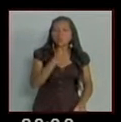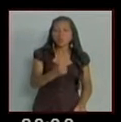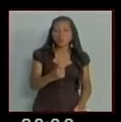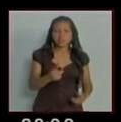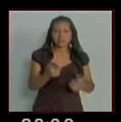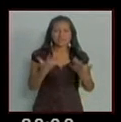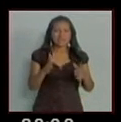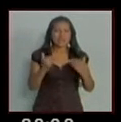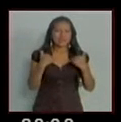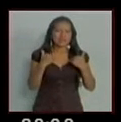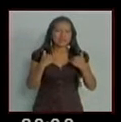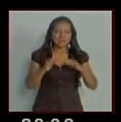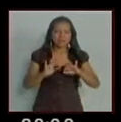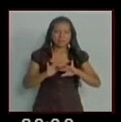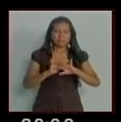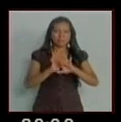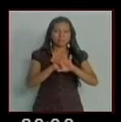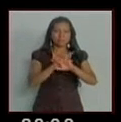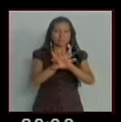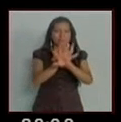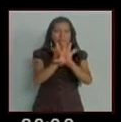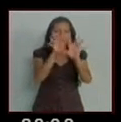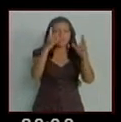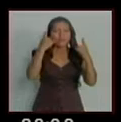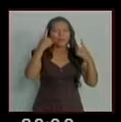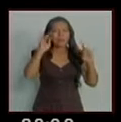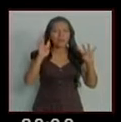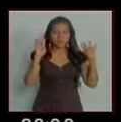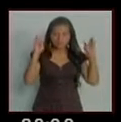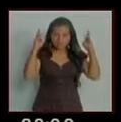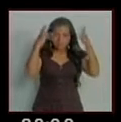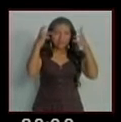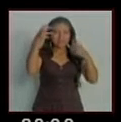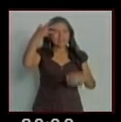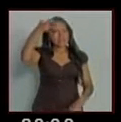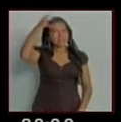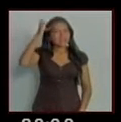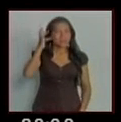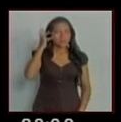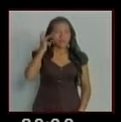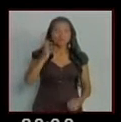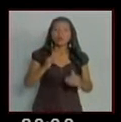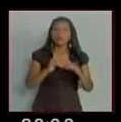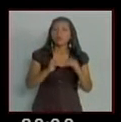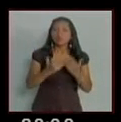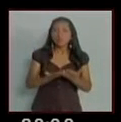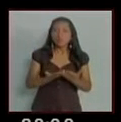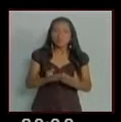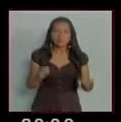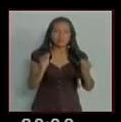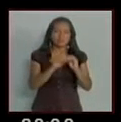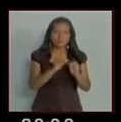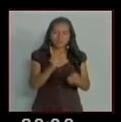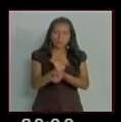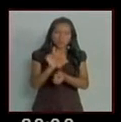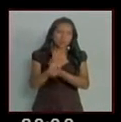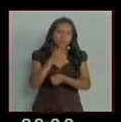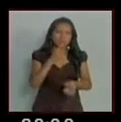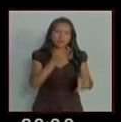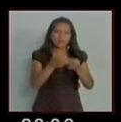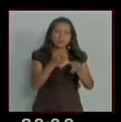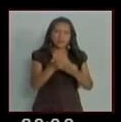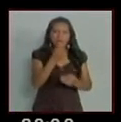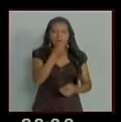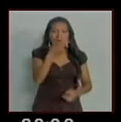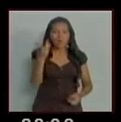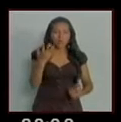conexiones nerviosas desde el oído interno hacia el cerebro. Para eso tenemos también ciertas patologías que nos dañan ciertos